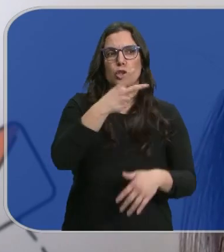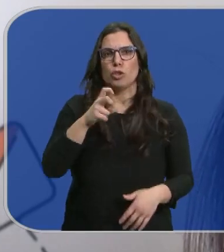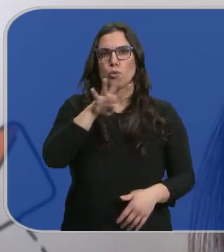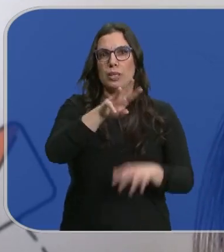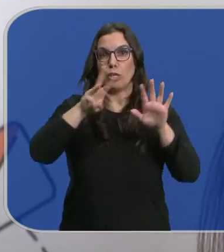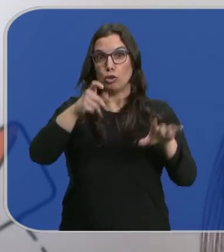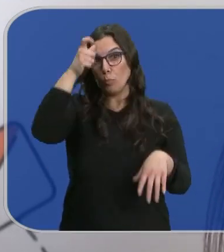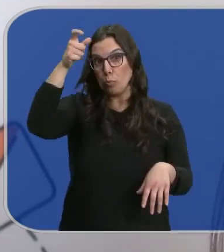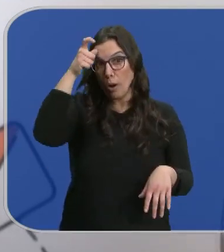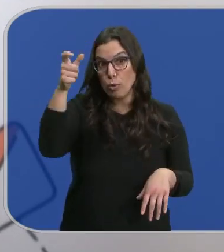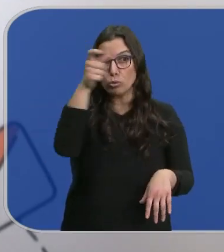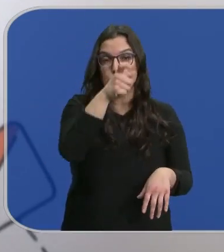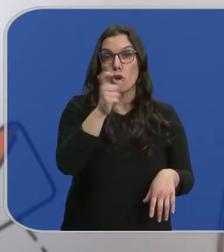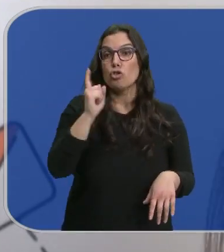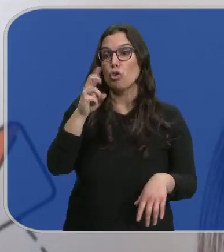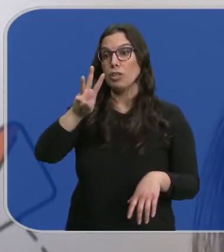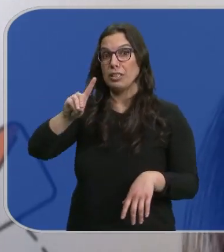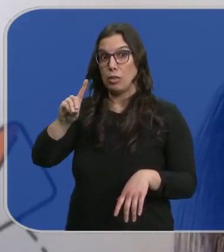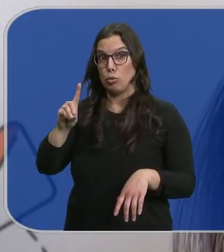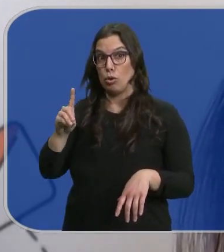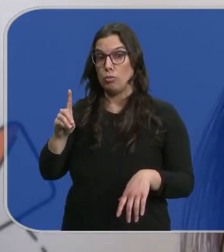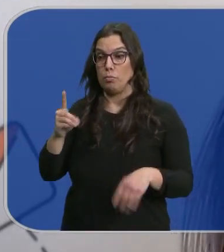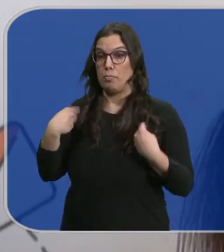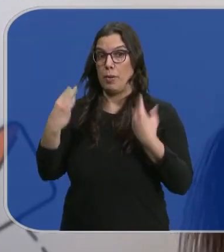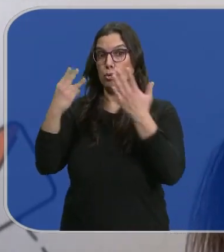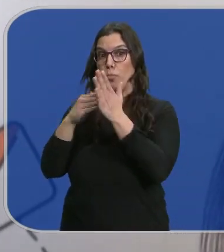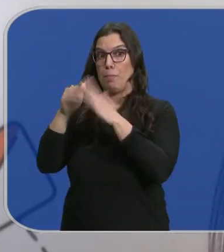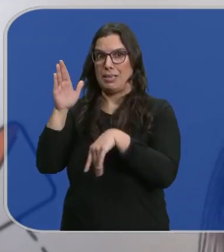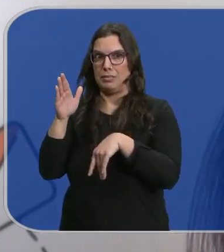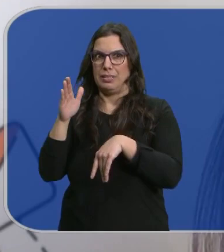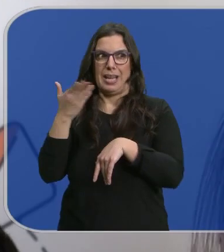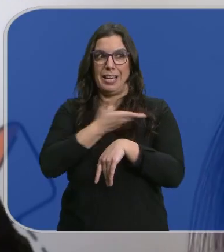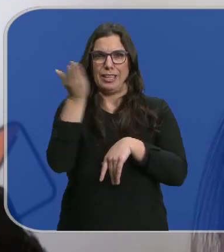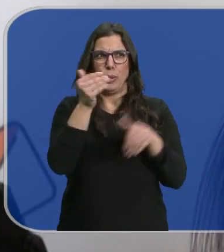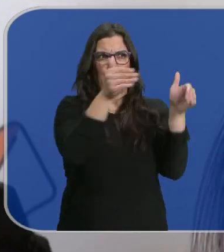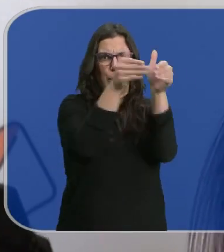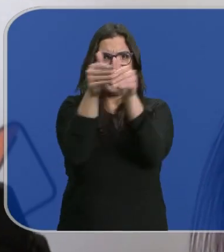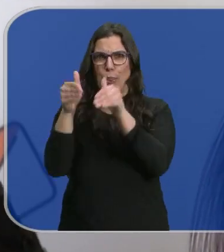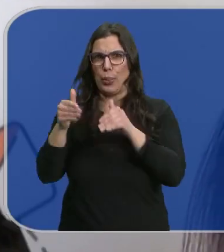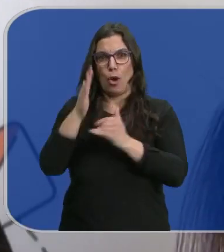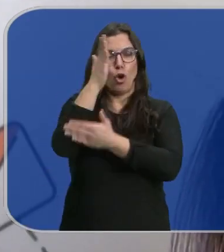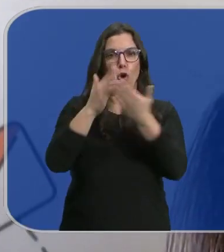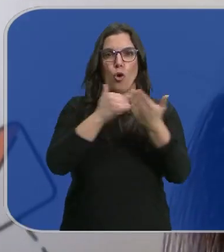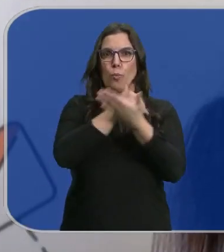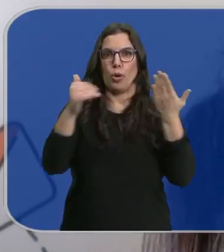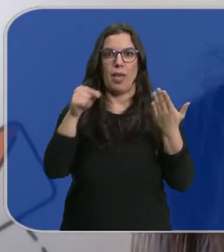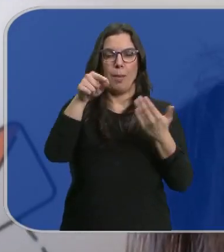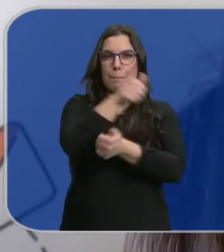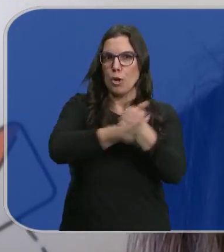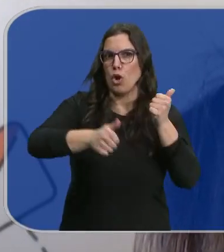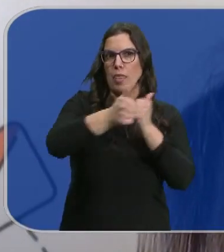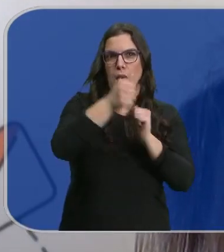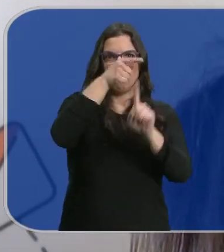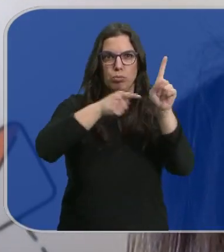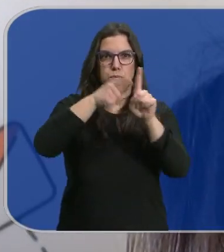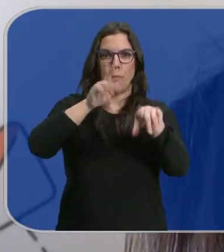2.248 municipios y solo 31 tiene más de 8.000 habitantes. Por lo tanto, Castilla y León es una región, es una comunidad autónoma que es